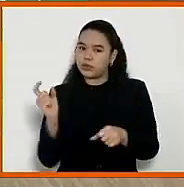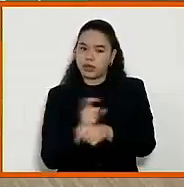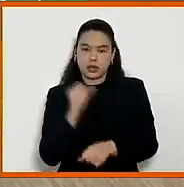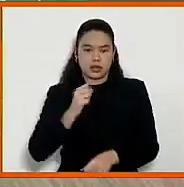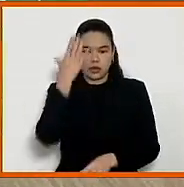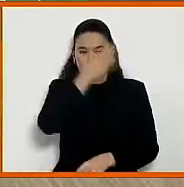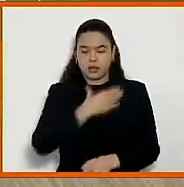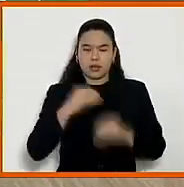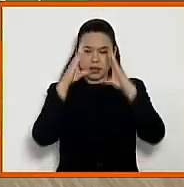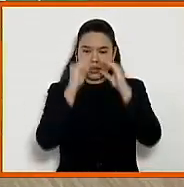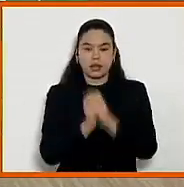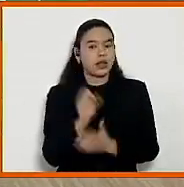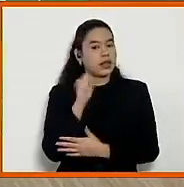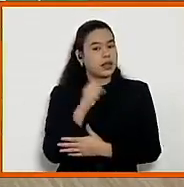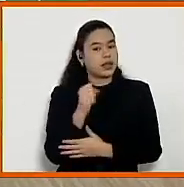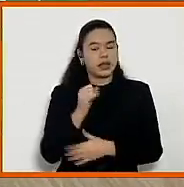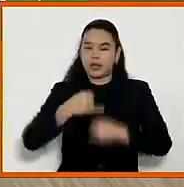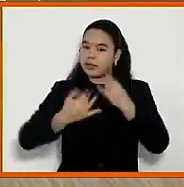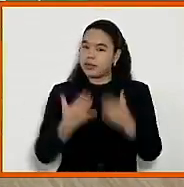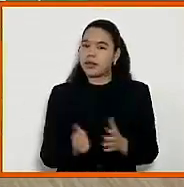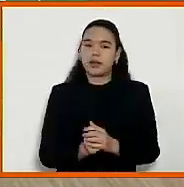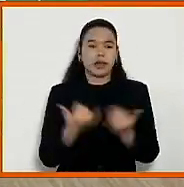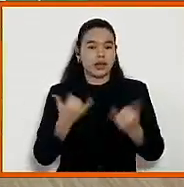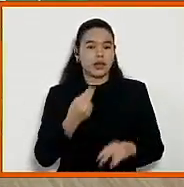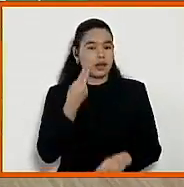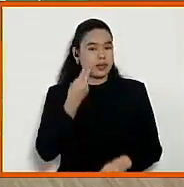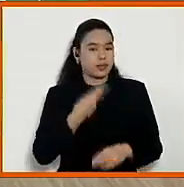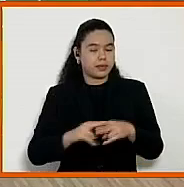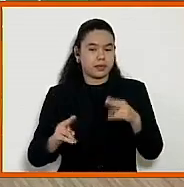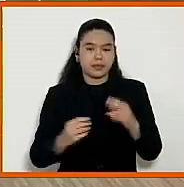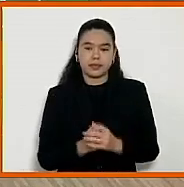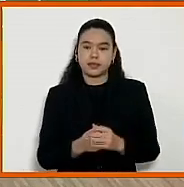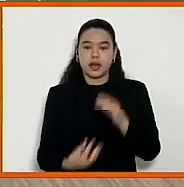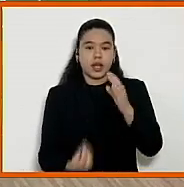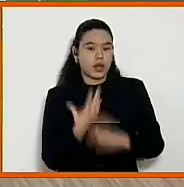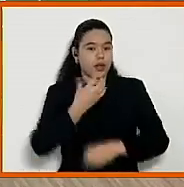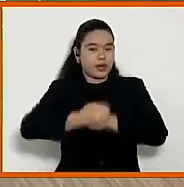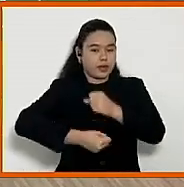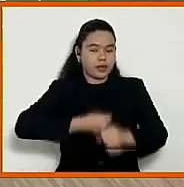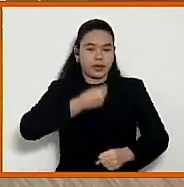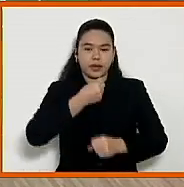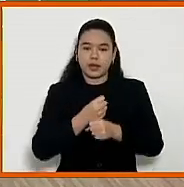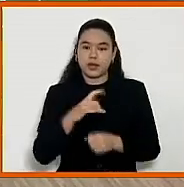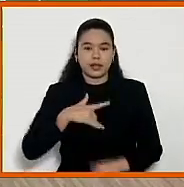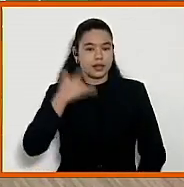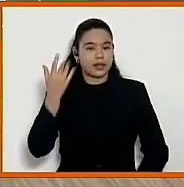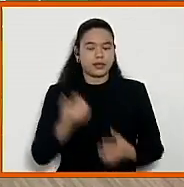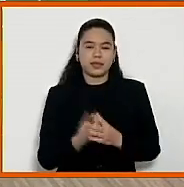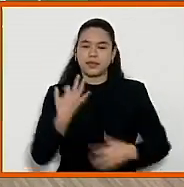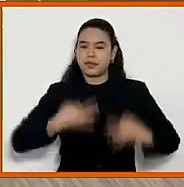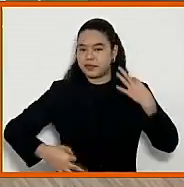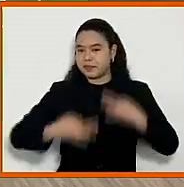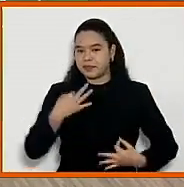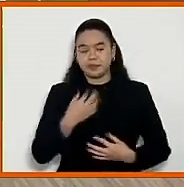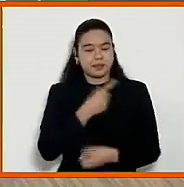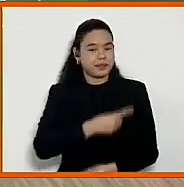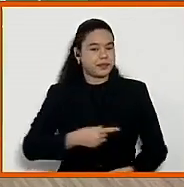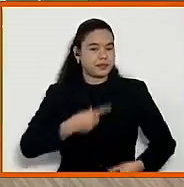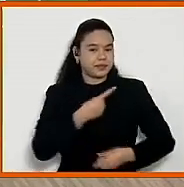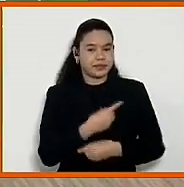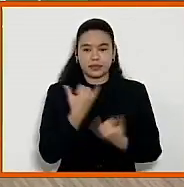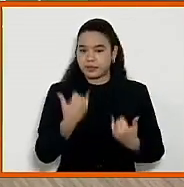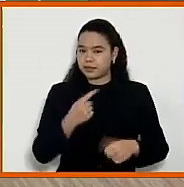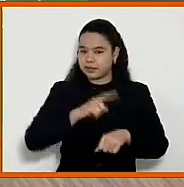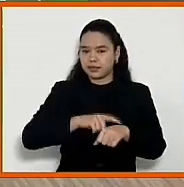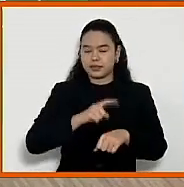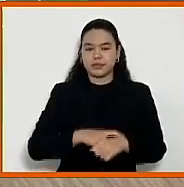noche, Madeline. Así es, queridos jugadores. Y es que nos estamos acercando a un nuevo año. Nos sentimos alegres de disfrutar esta